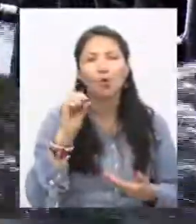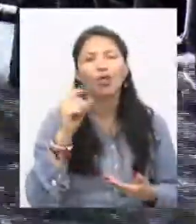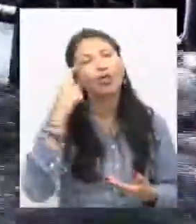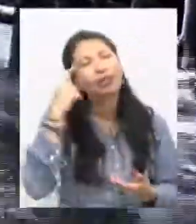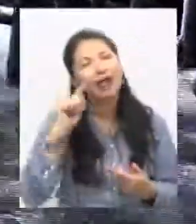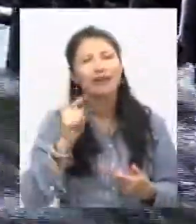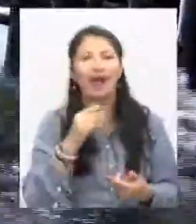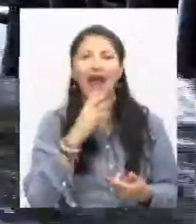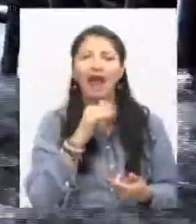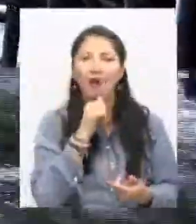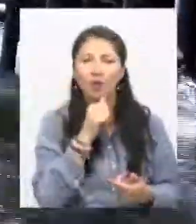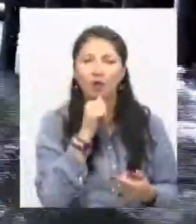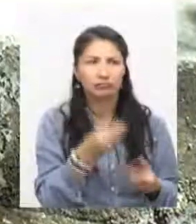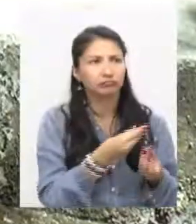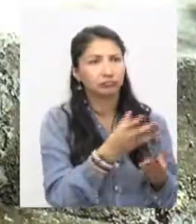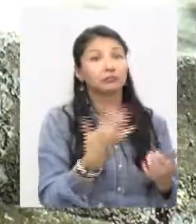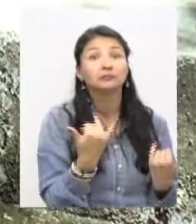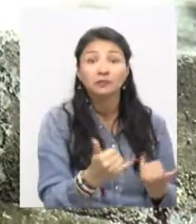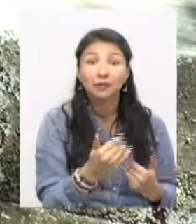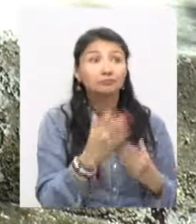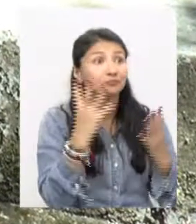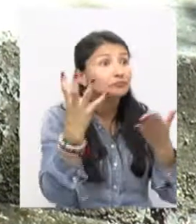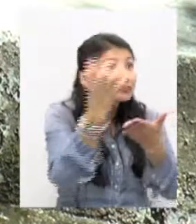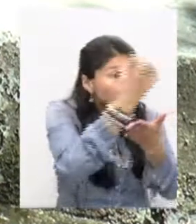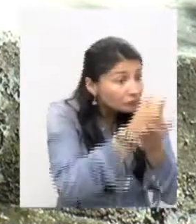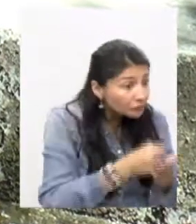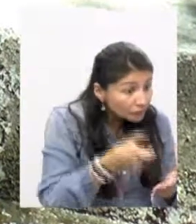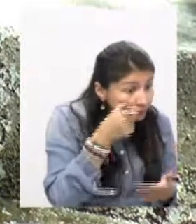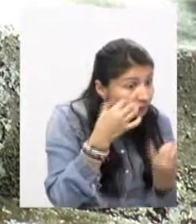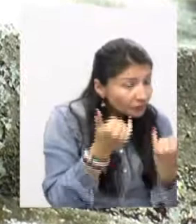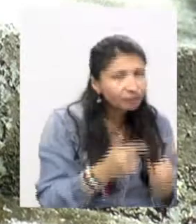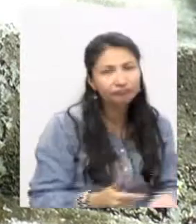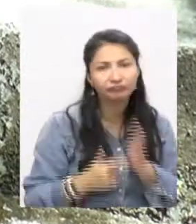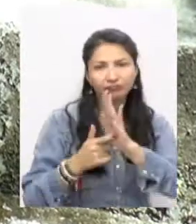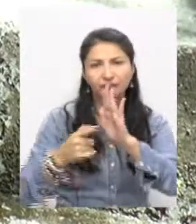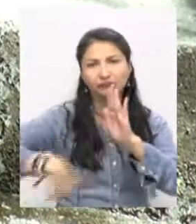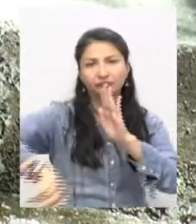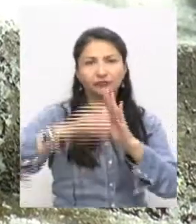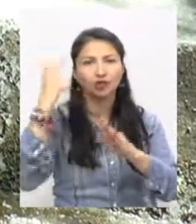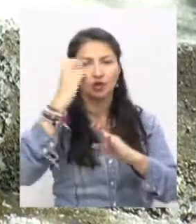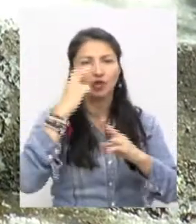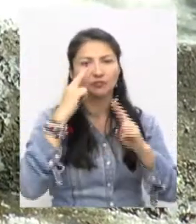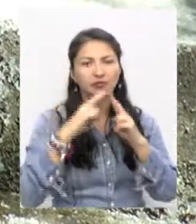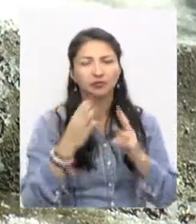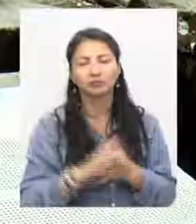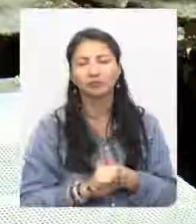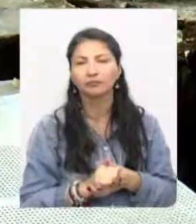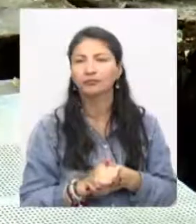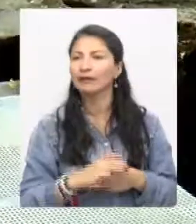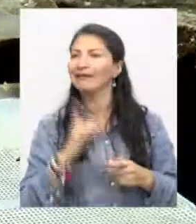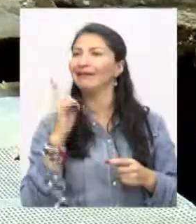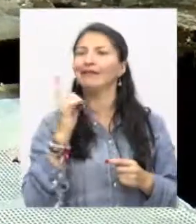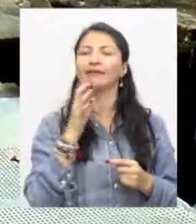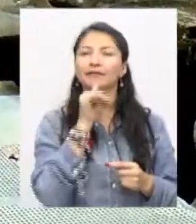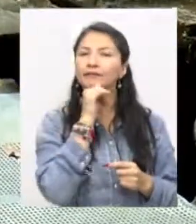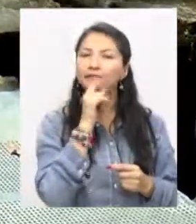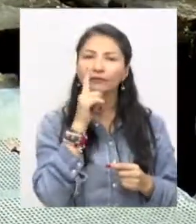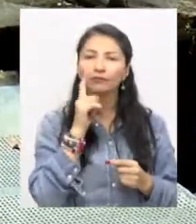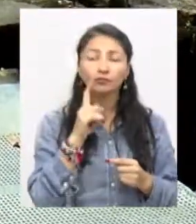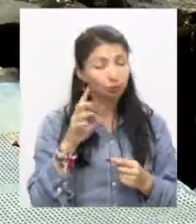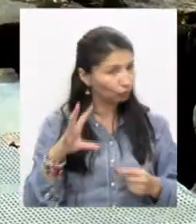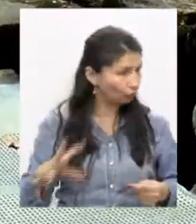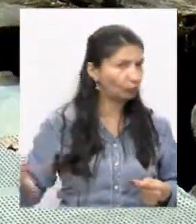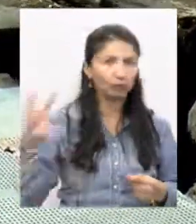de agua. En consecuencia, el país conocerá los resultados de esa auditoría. No se tomó